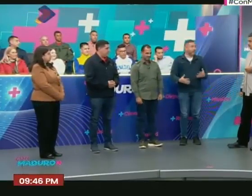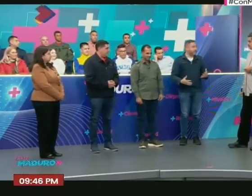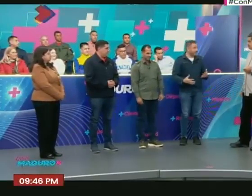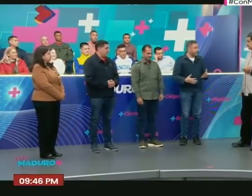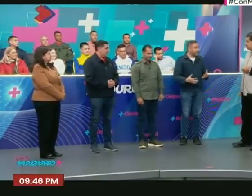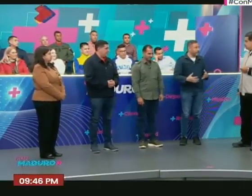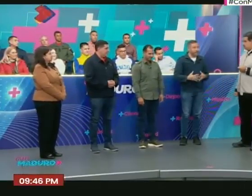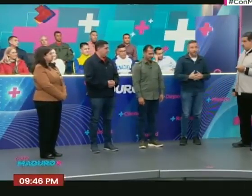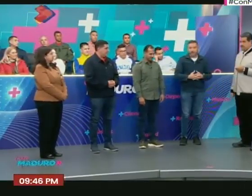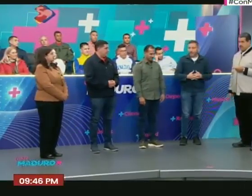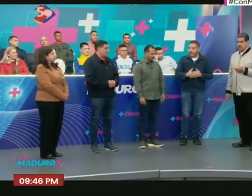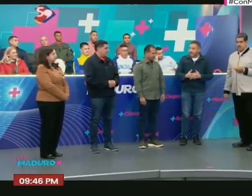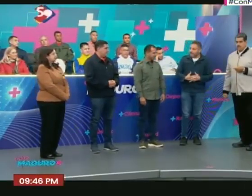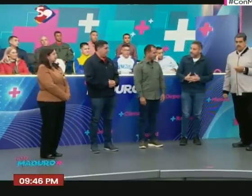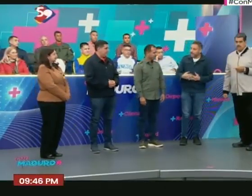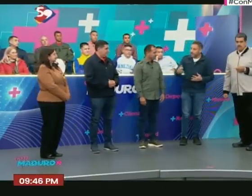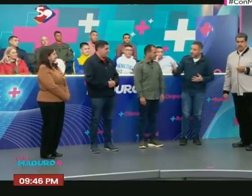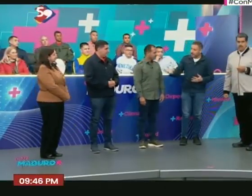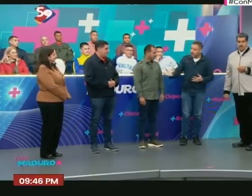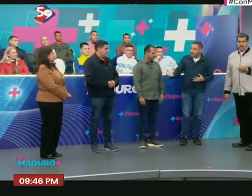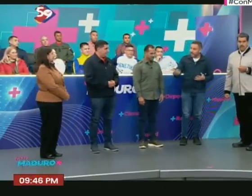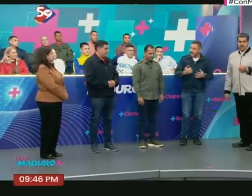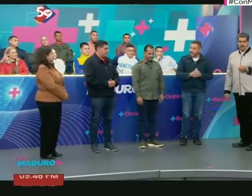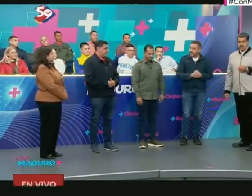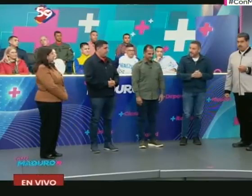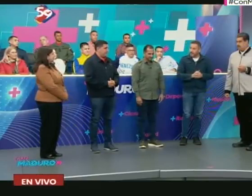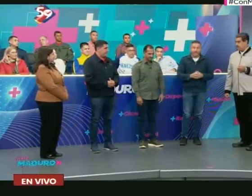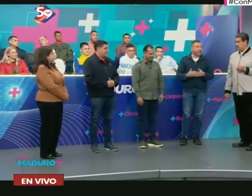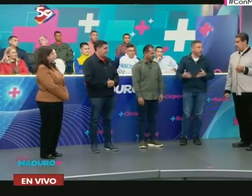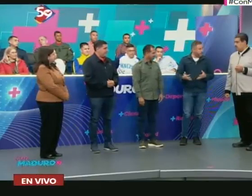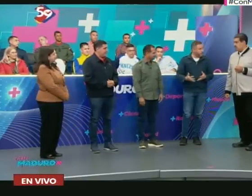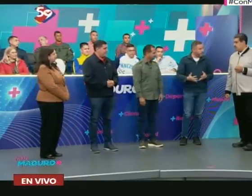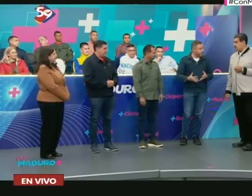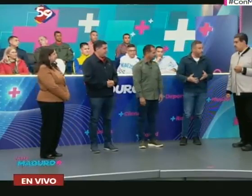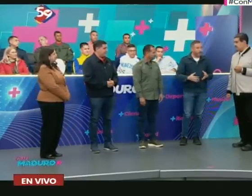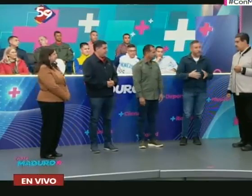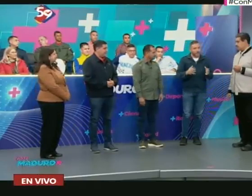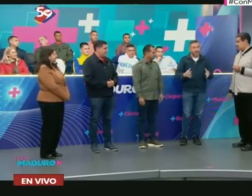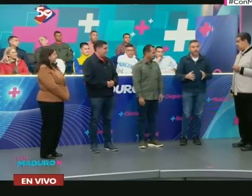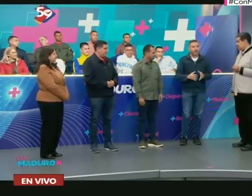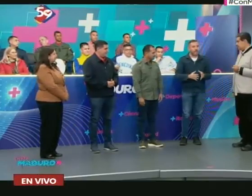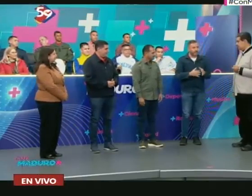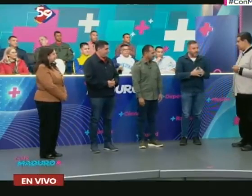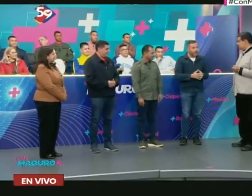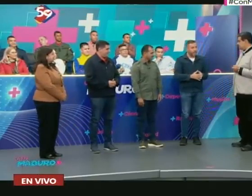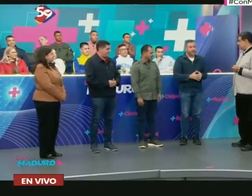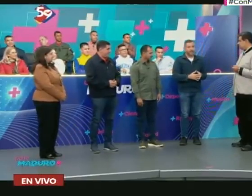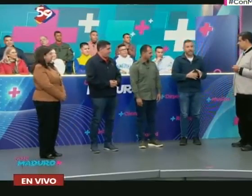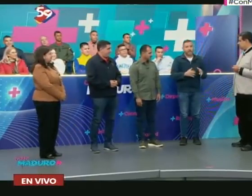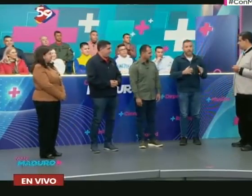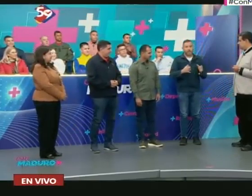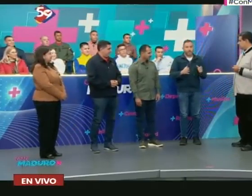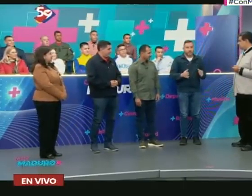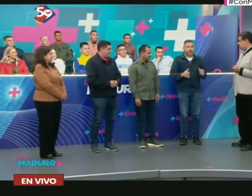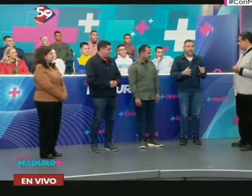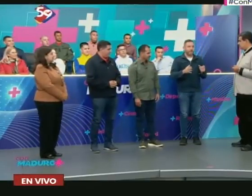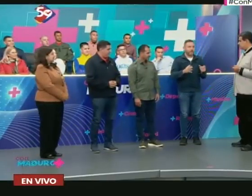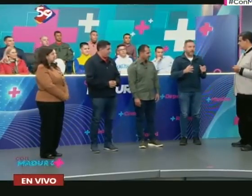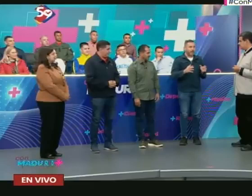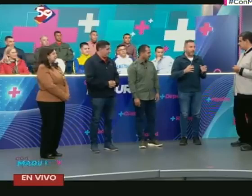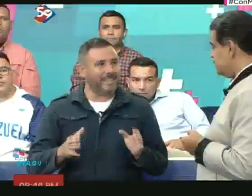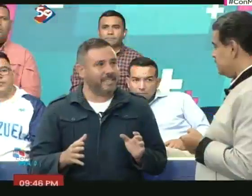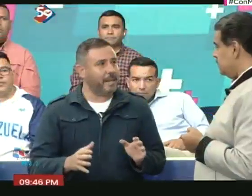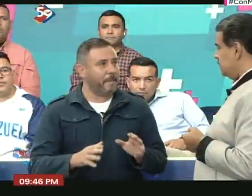Mérida, hicieron ese intercambio y este año, bueno, desde Caracas y desde Anzoátegui nos hemos sumado, hemos intercambiado efectivamente nuestros